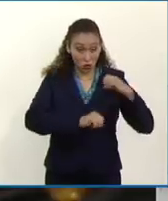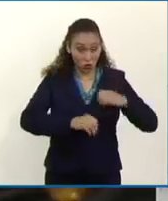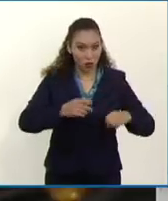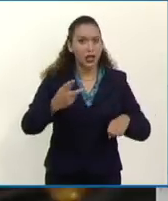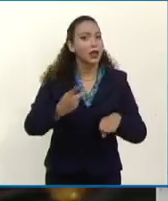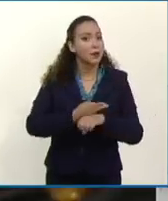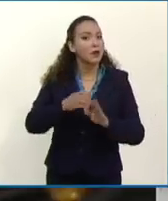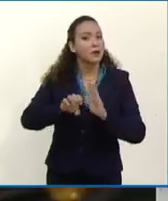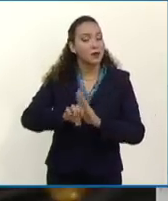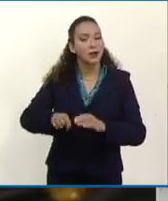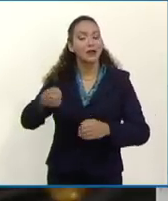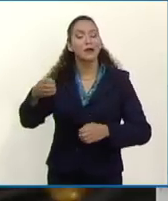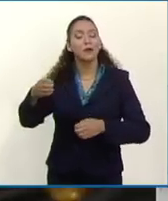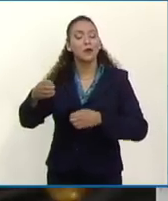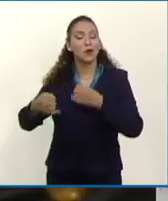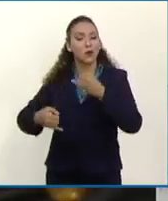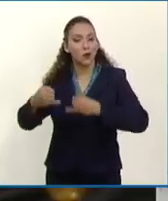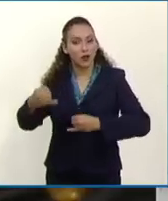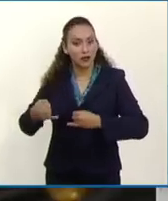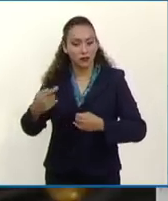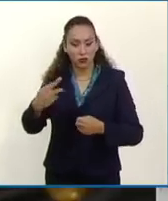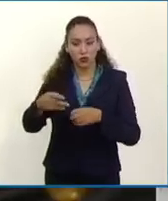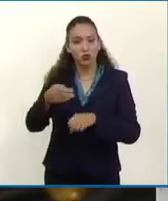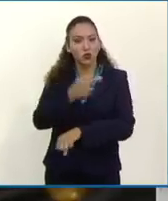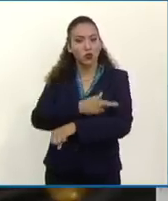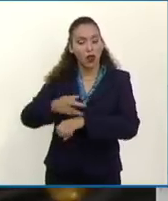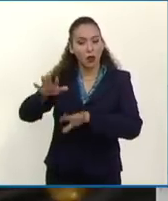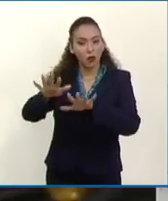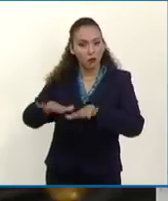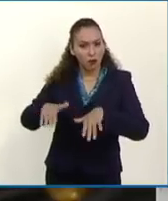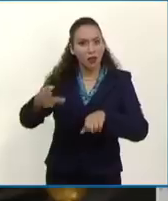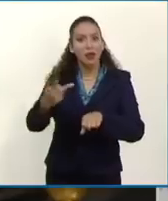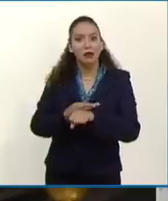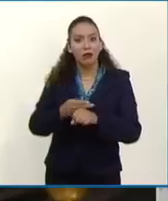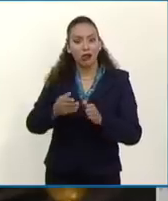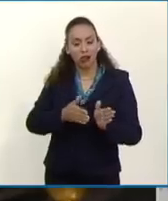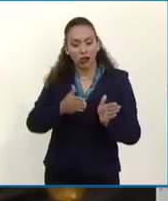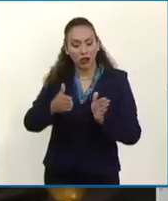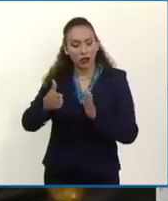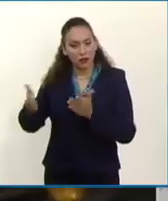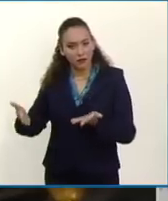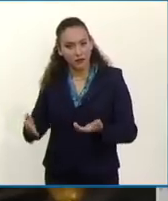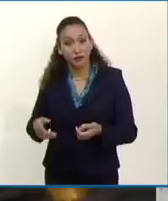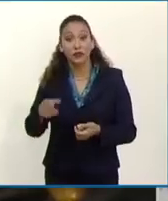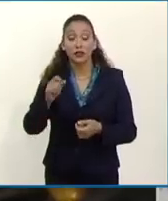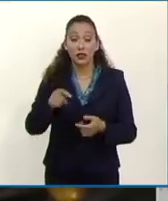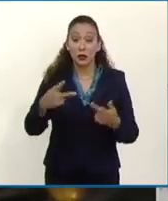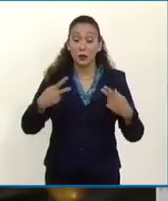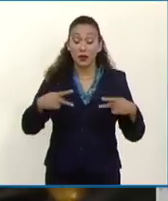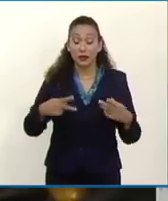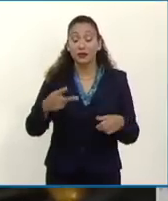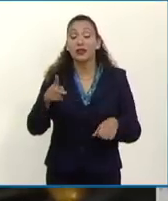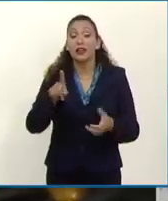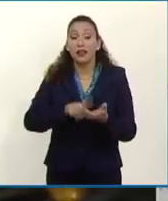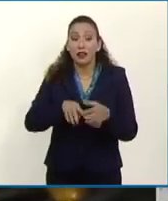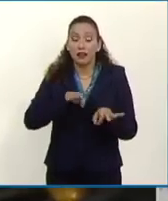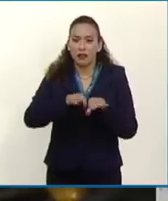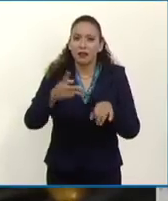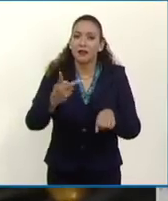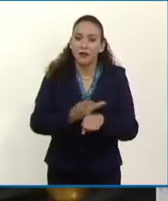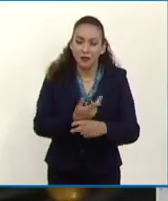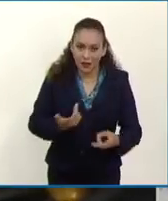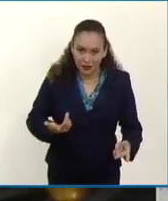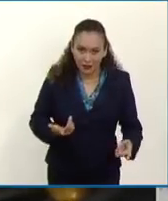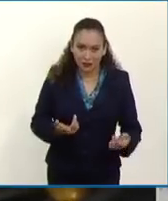de los trabajadores, que se traduce en una sobreexplotación de los recursos humanos y se convierte en